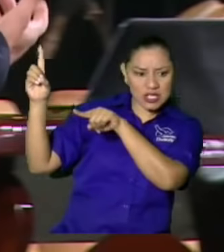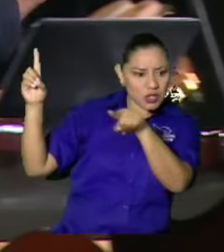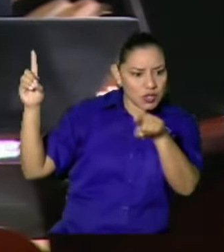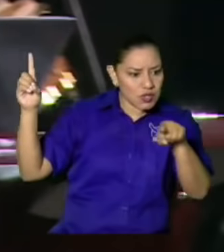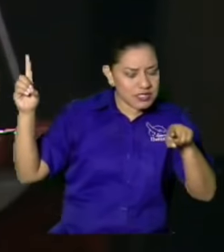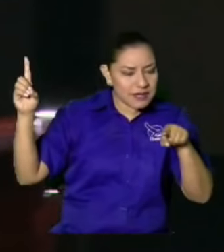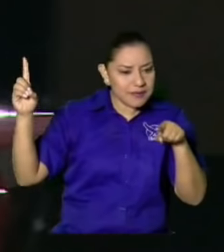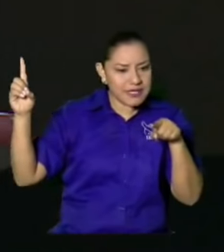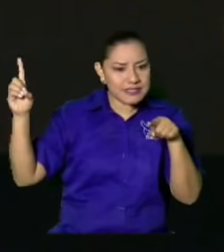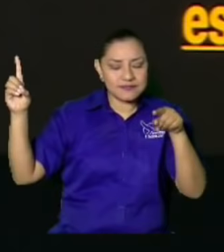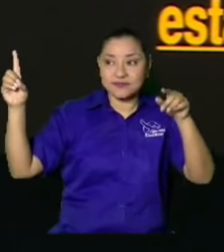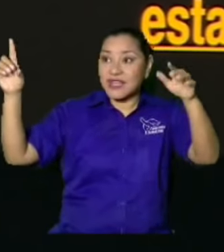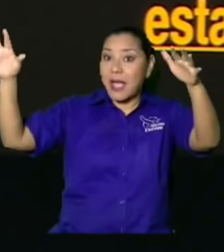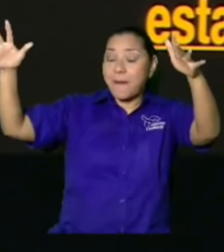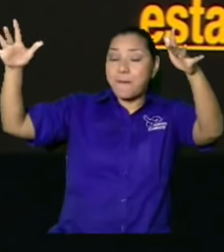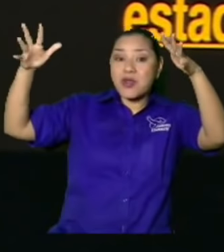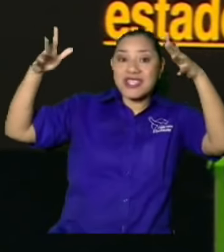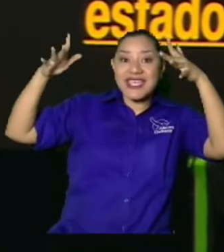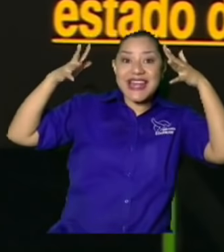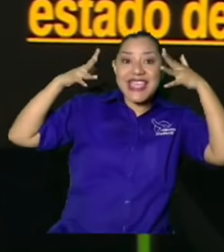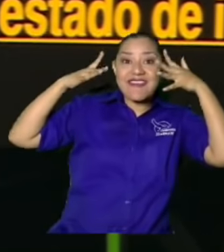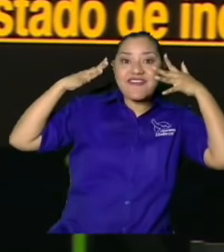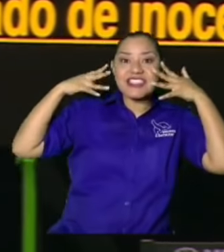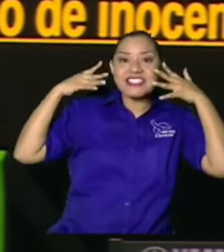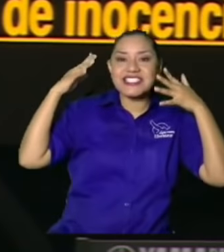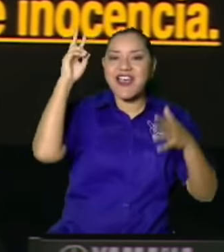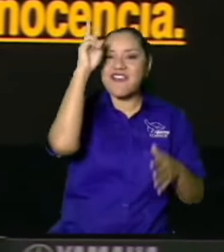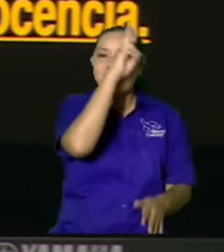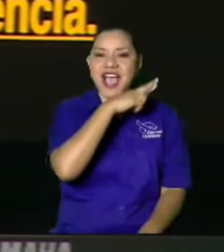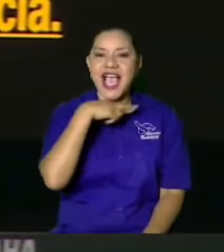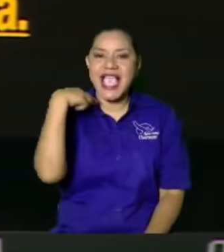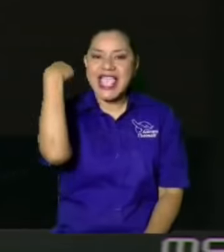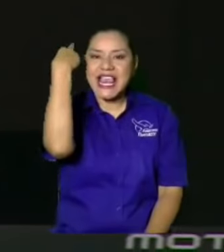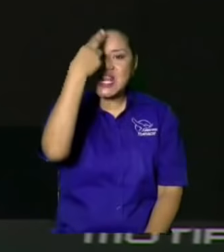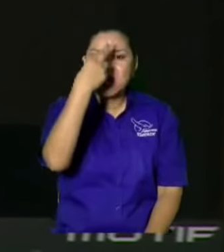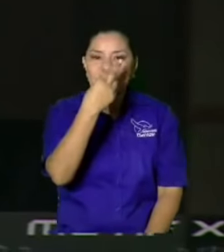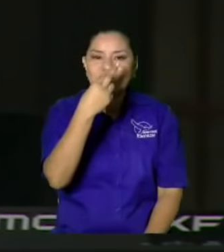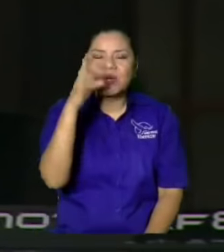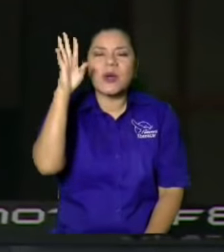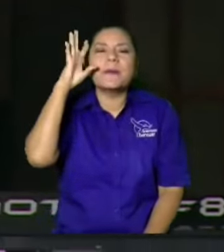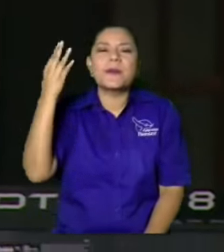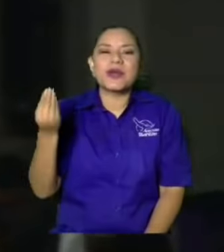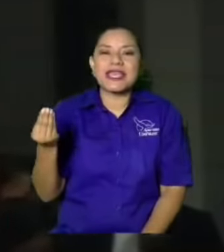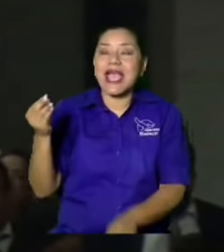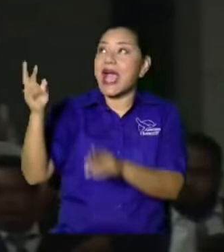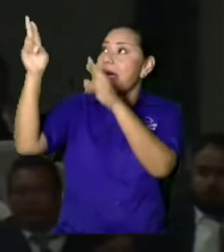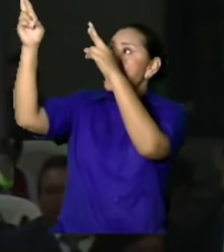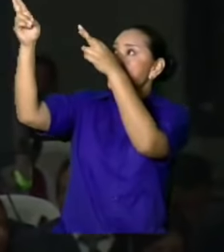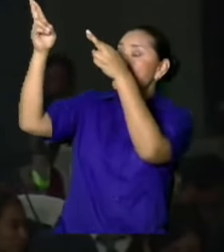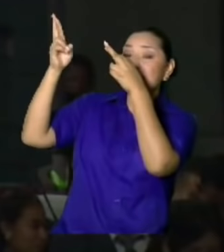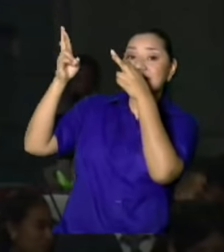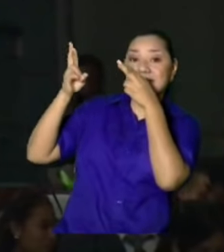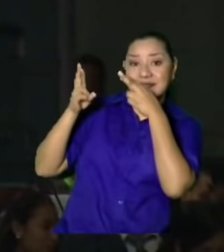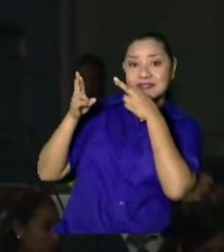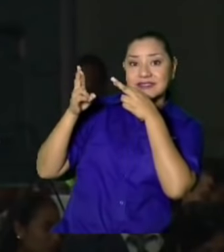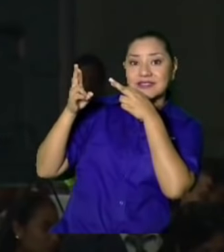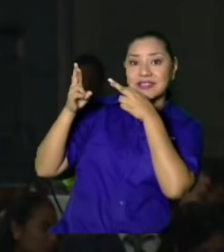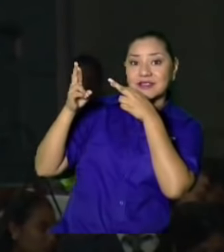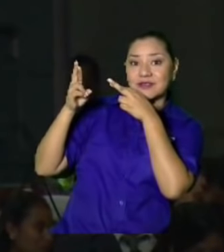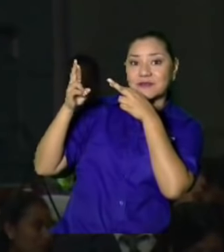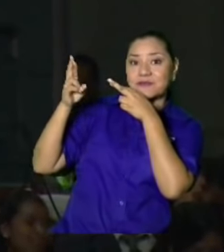le brilló. ¿Cómo no le va a brillar el rostro si está recibiendo un mensaje